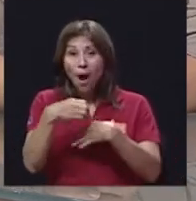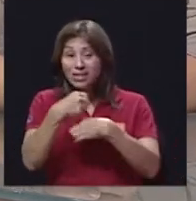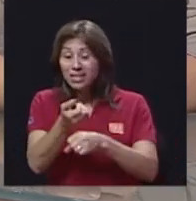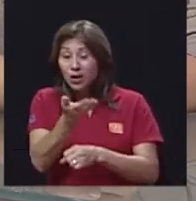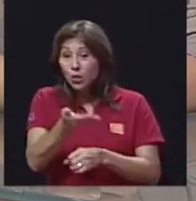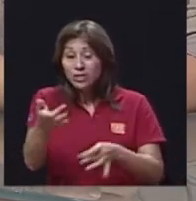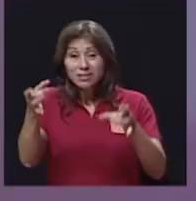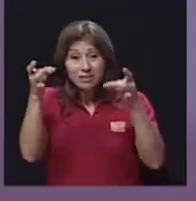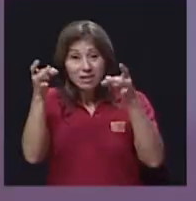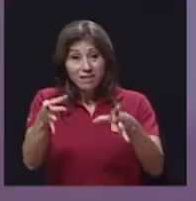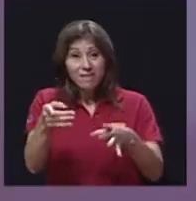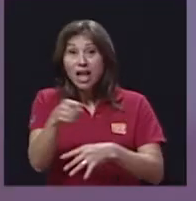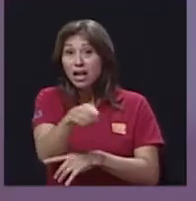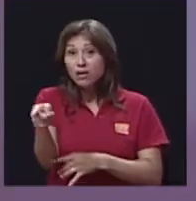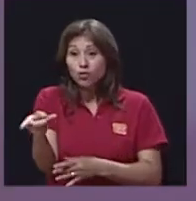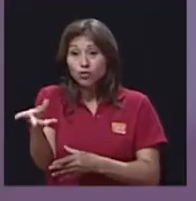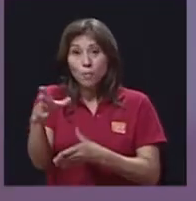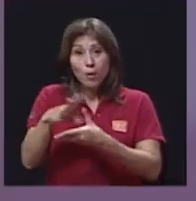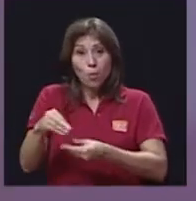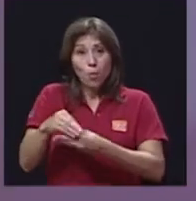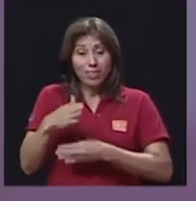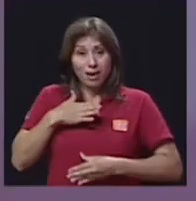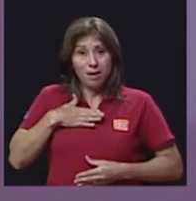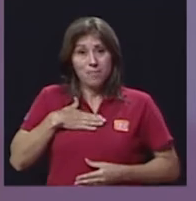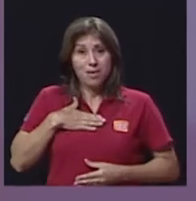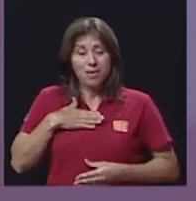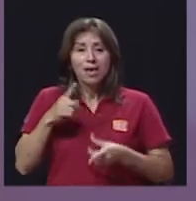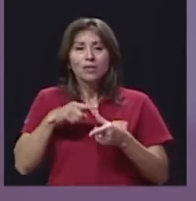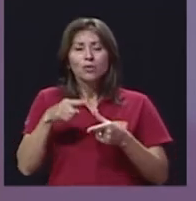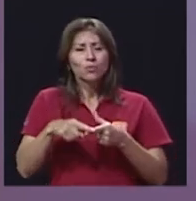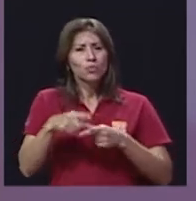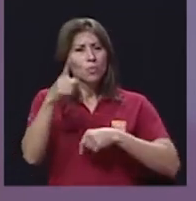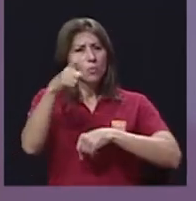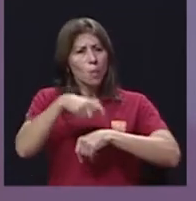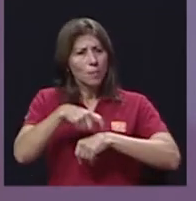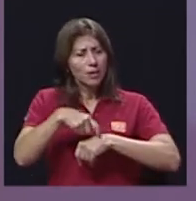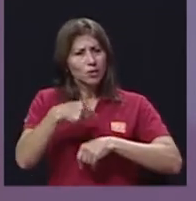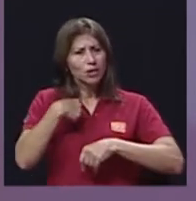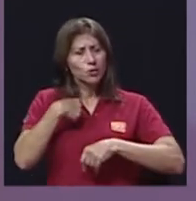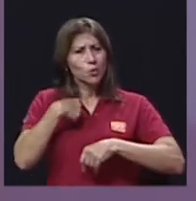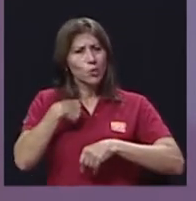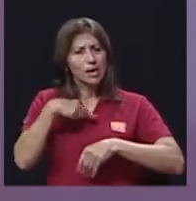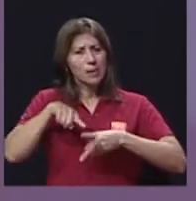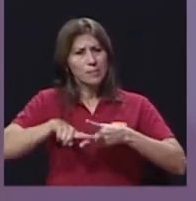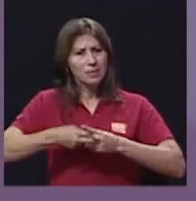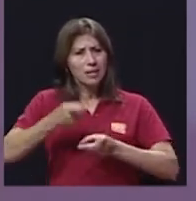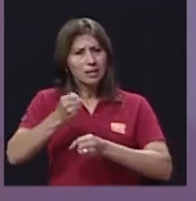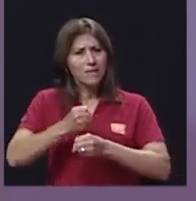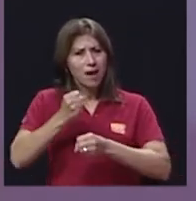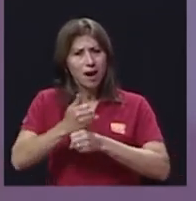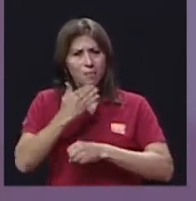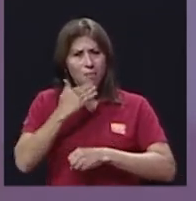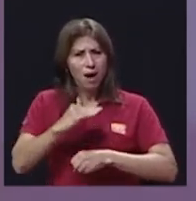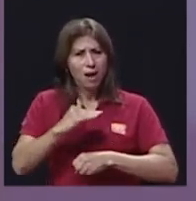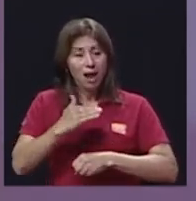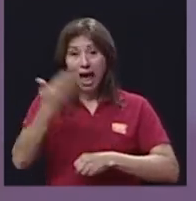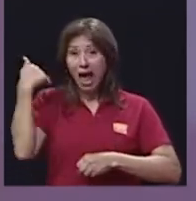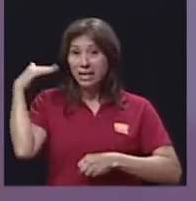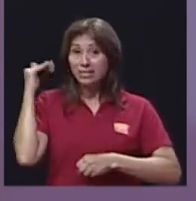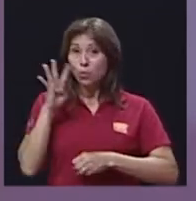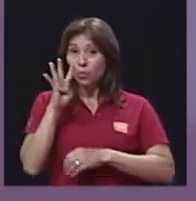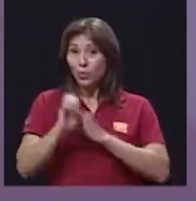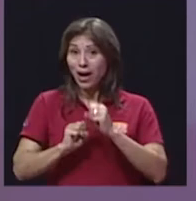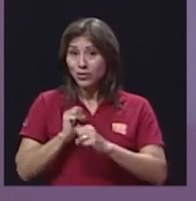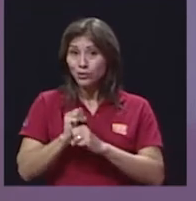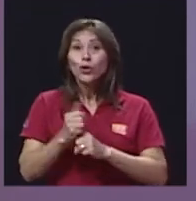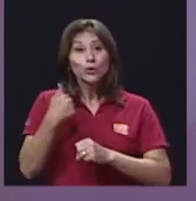cuentan entonces llegó un momento en que yo empecé a trabajar mal hace cuatro años yo empecé yo era guía de turismo